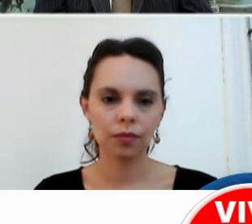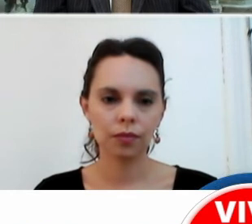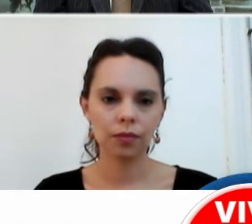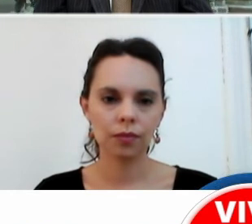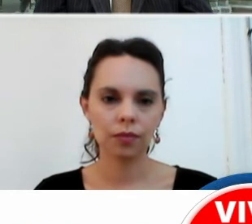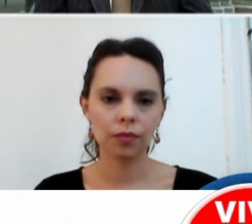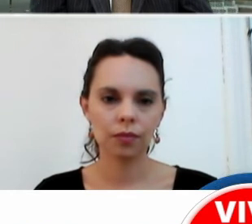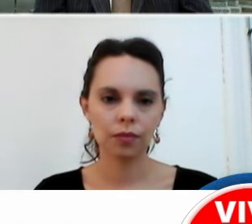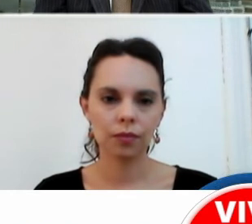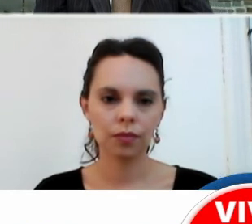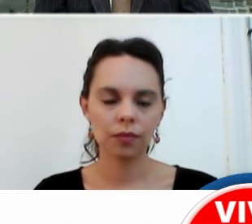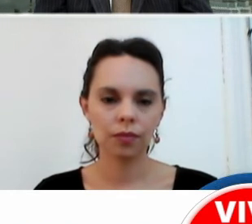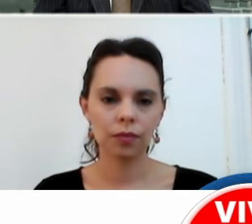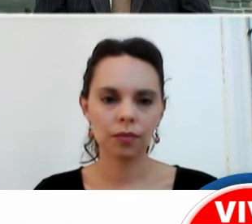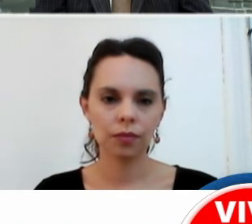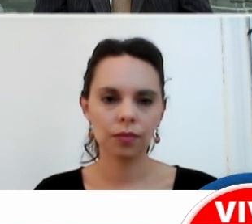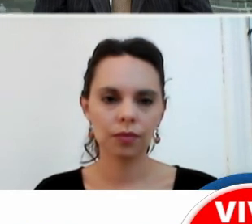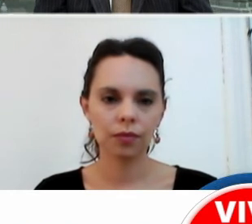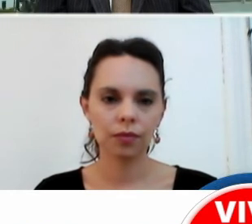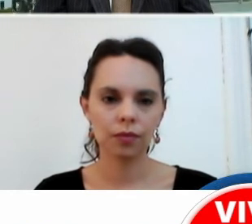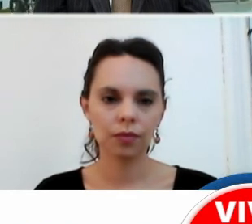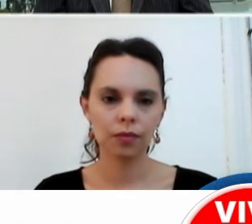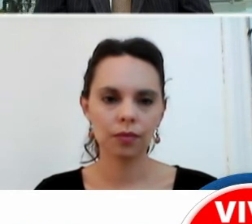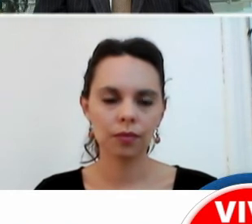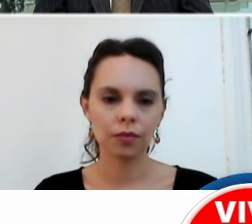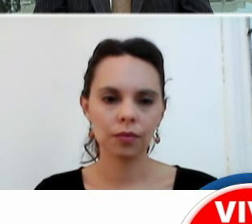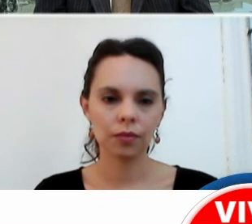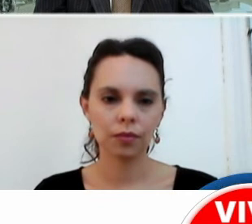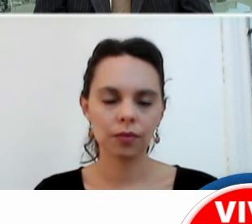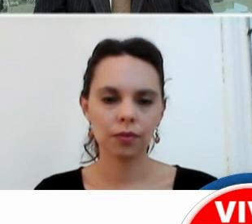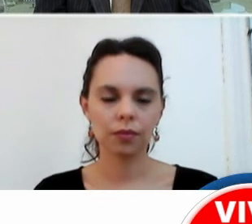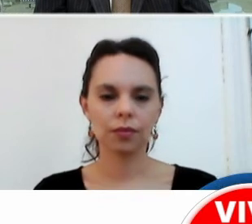monetario que hoy tiene el Banco Central,